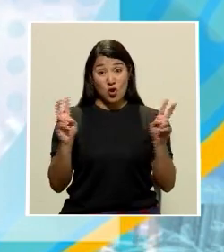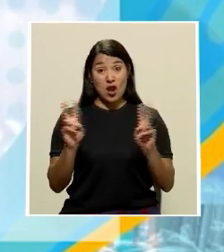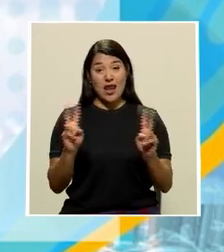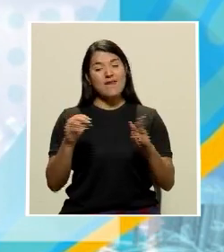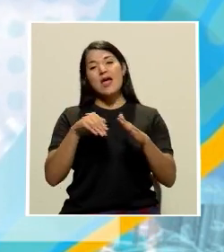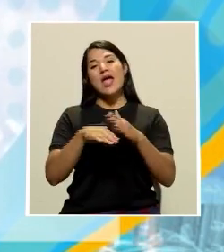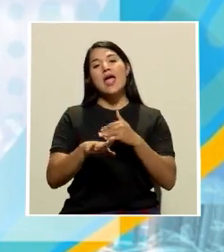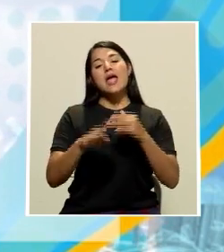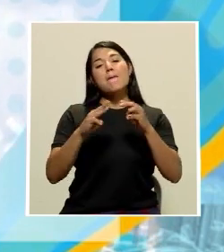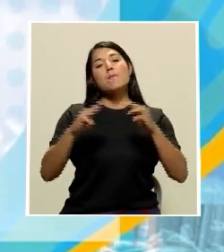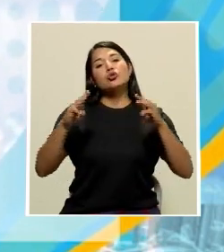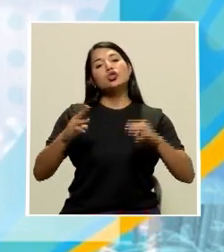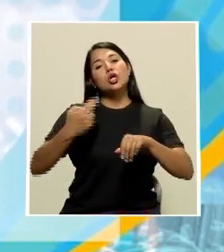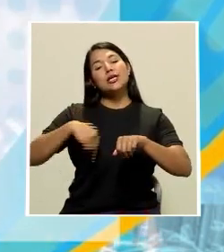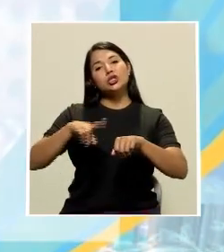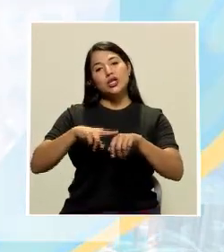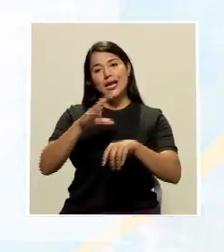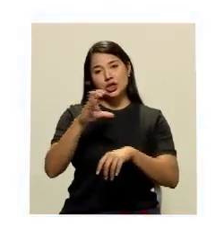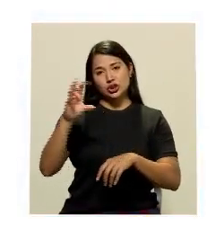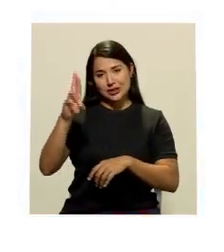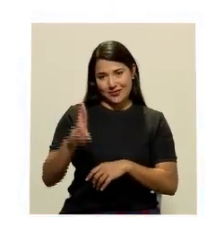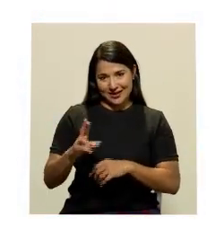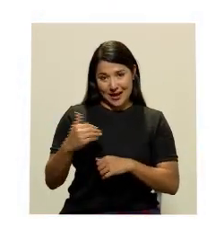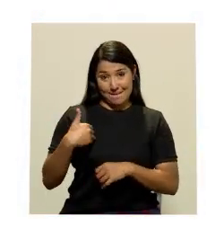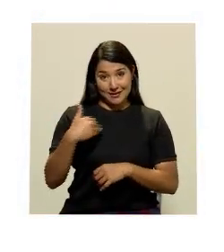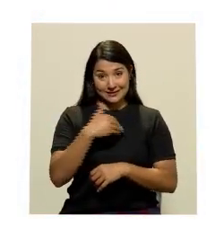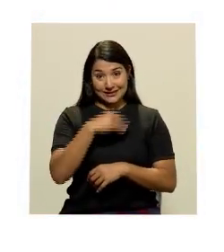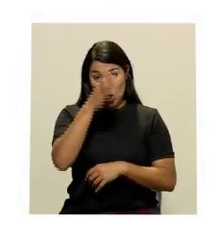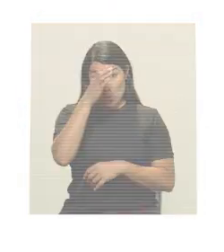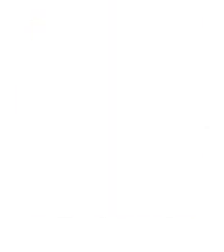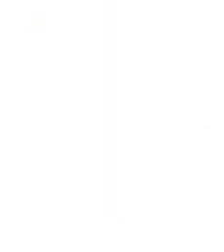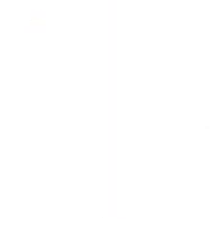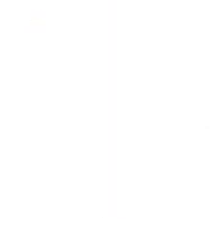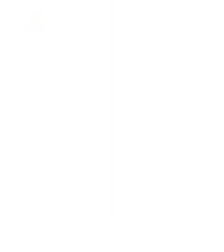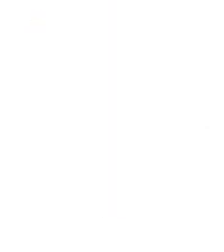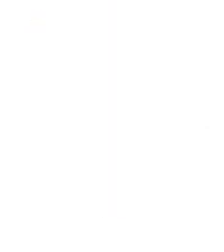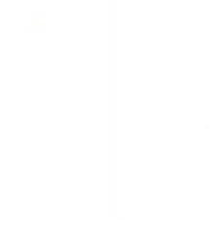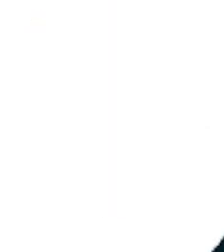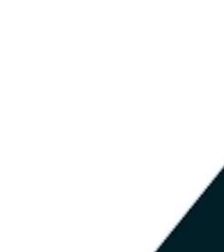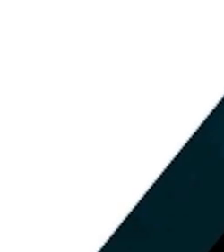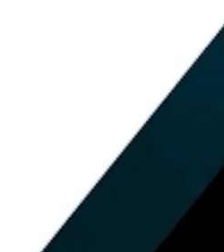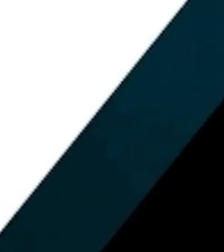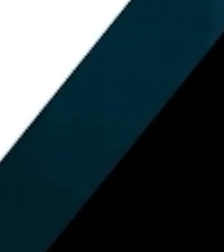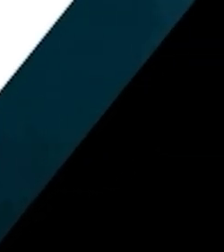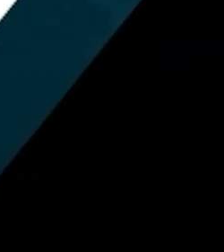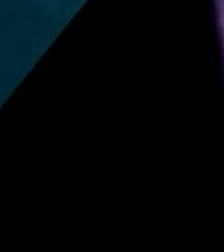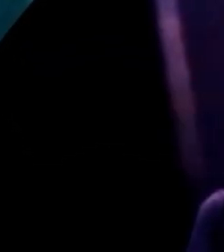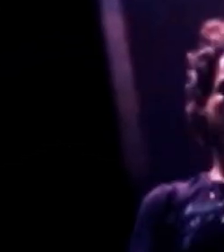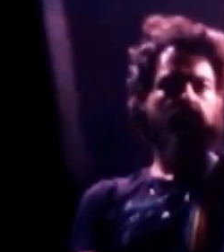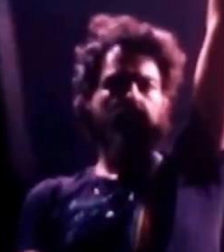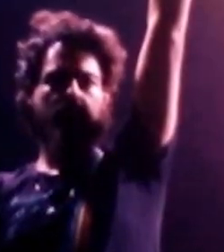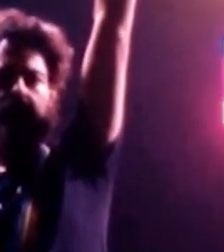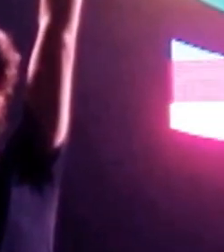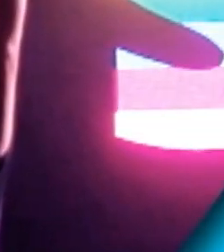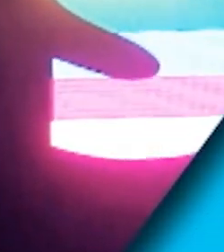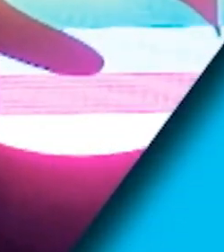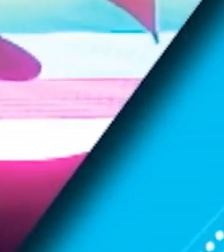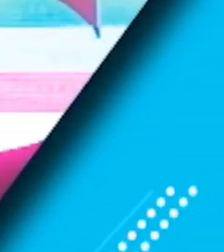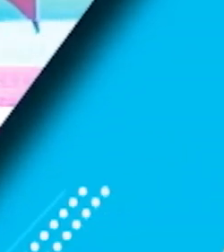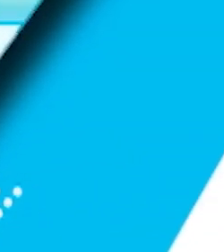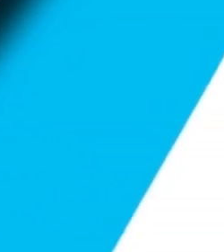del Museo Nacional de Costa Rica. El Ministerio de Cultura y Juventud presentó Agenda Cultural.